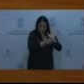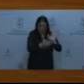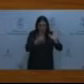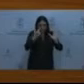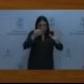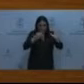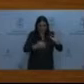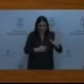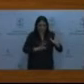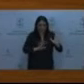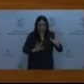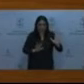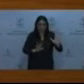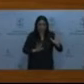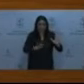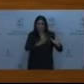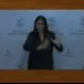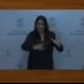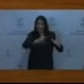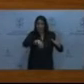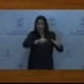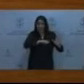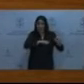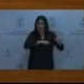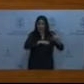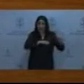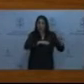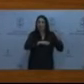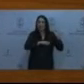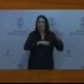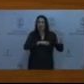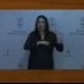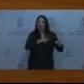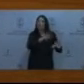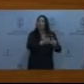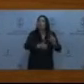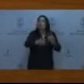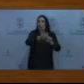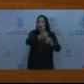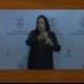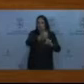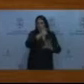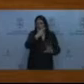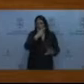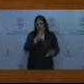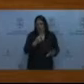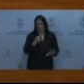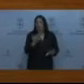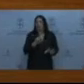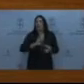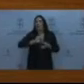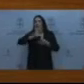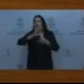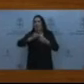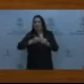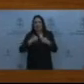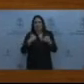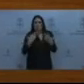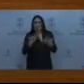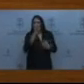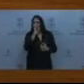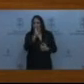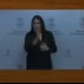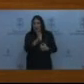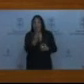es la peor tratada de toda España, y eso tiene una solución fácil y que debe aplicarse inmediatamente. Si